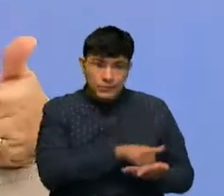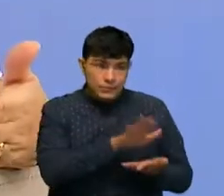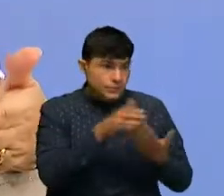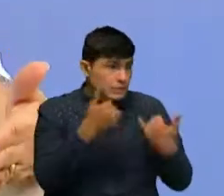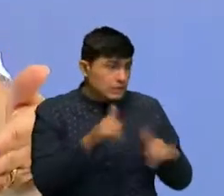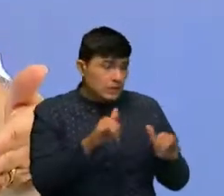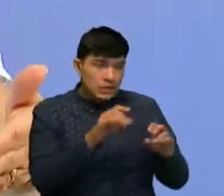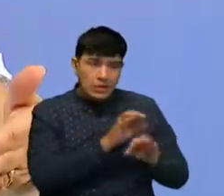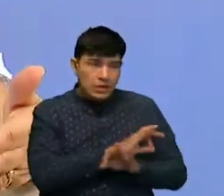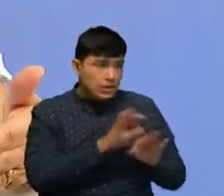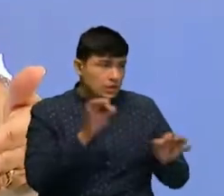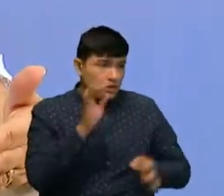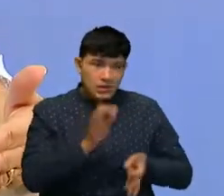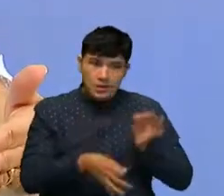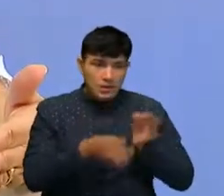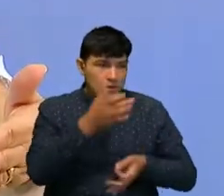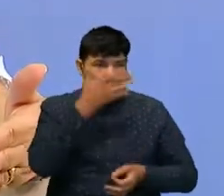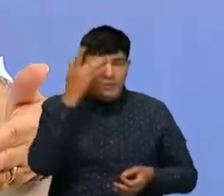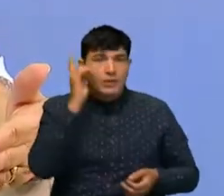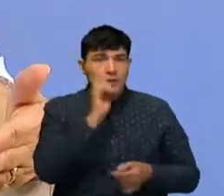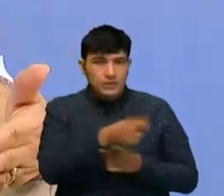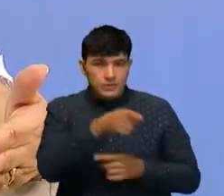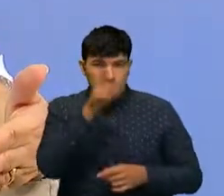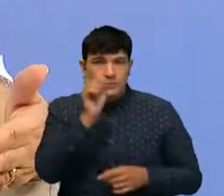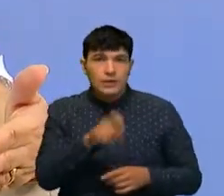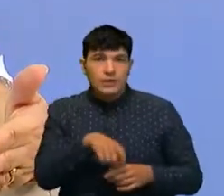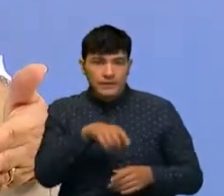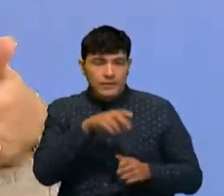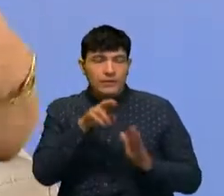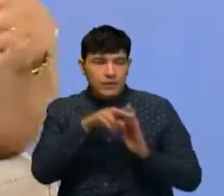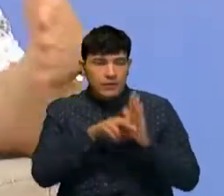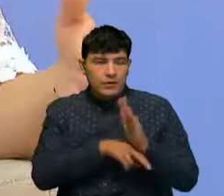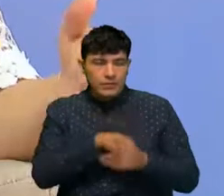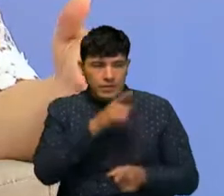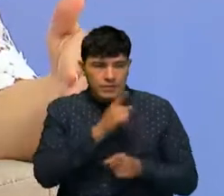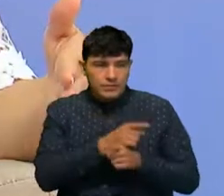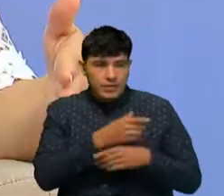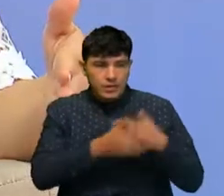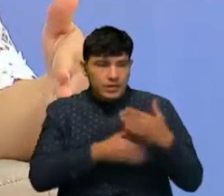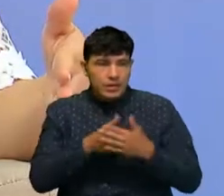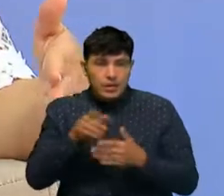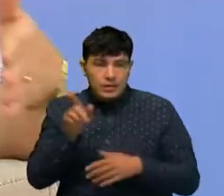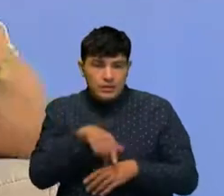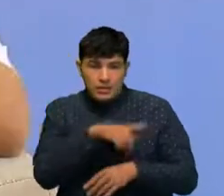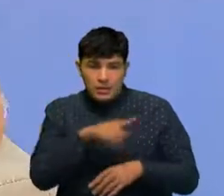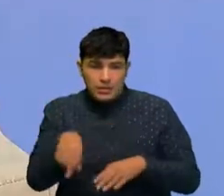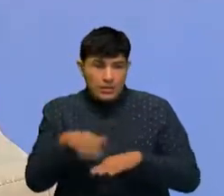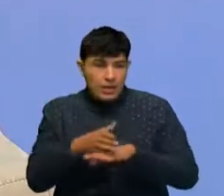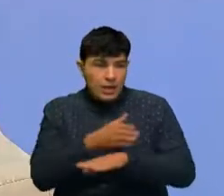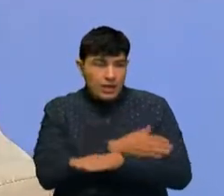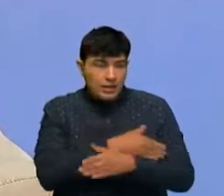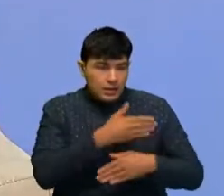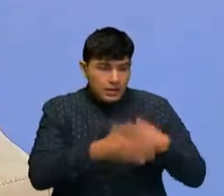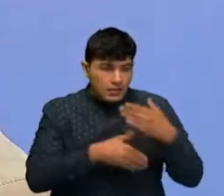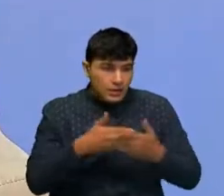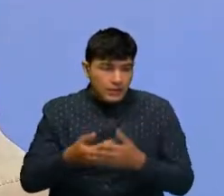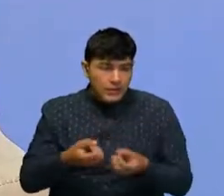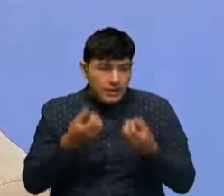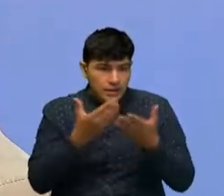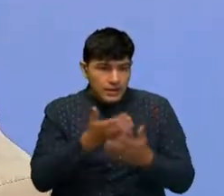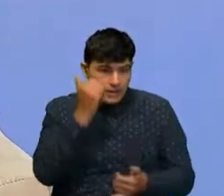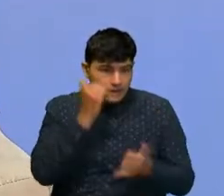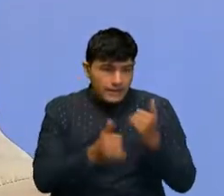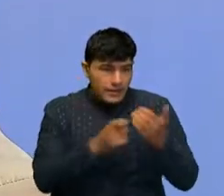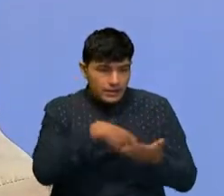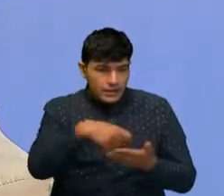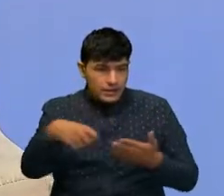nomás, no es justo, porque tienen que seguirle un debido proceso. Si no fue despedido entre el periodo de prueba y para darle por terminado el